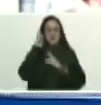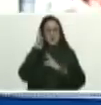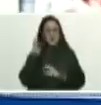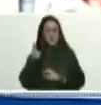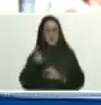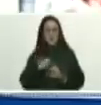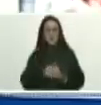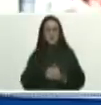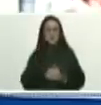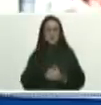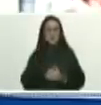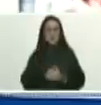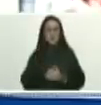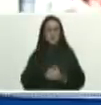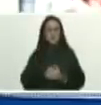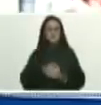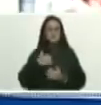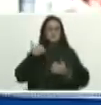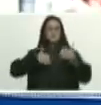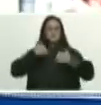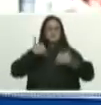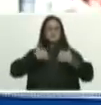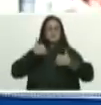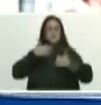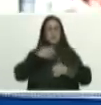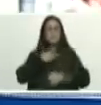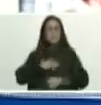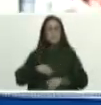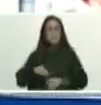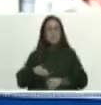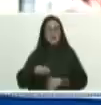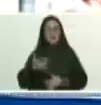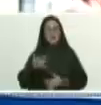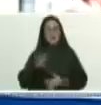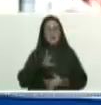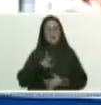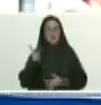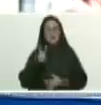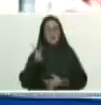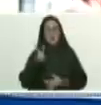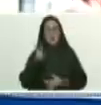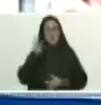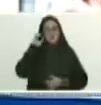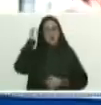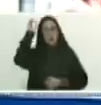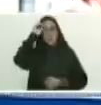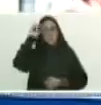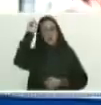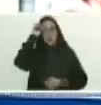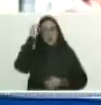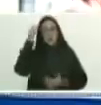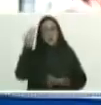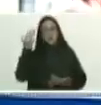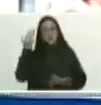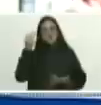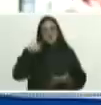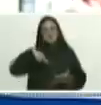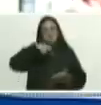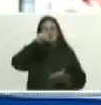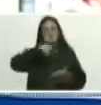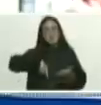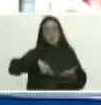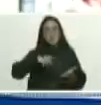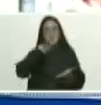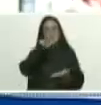respetuosamente, se somete a consideración del ciudadano presidente de la República Bolivariana de Venezuela, Nicolás Maduro Moros,